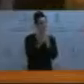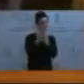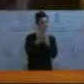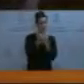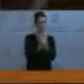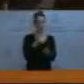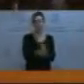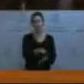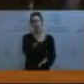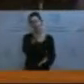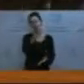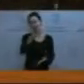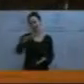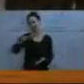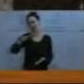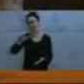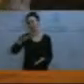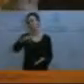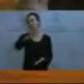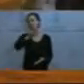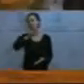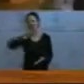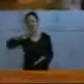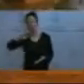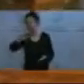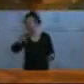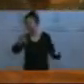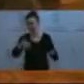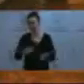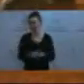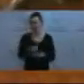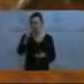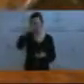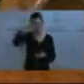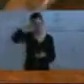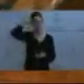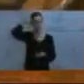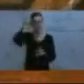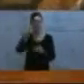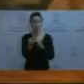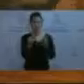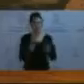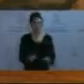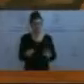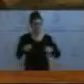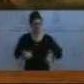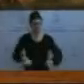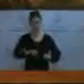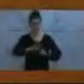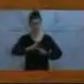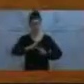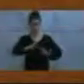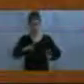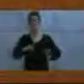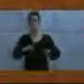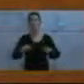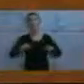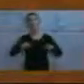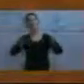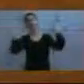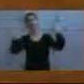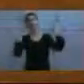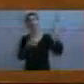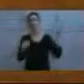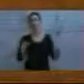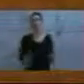de 1.320. Bueno, yo creo que el disparate al que ustedes, desde luego, dan cuartelillo a